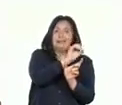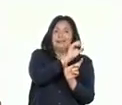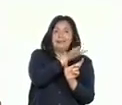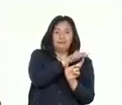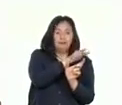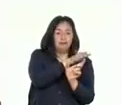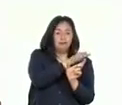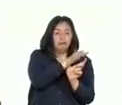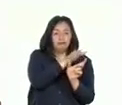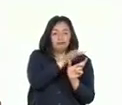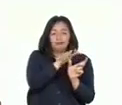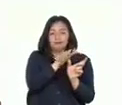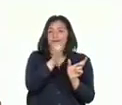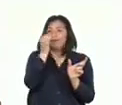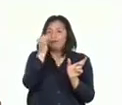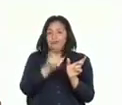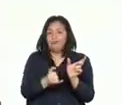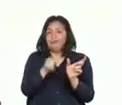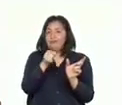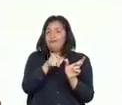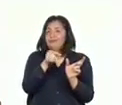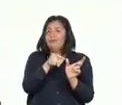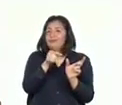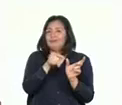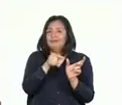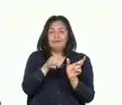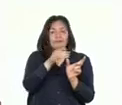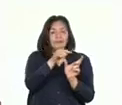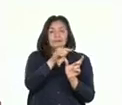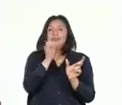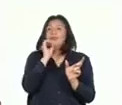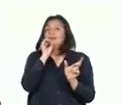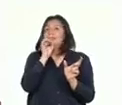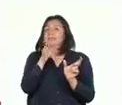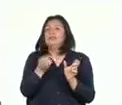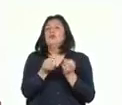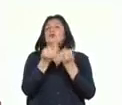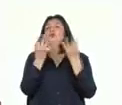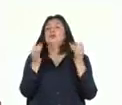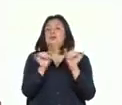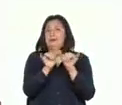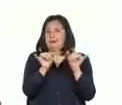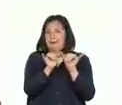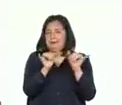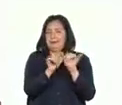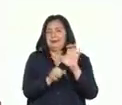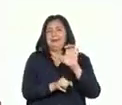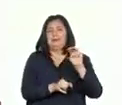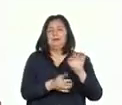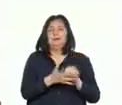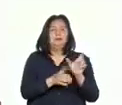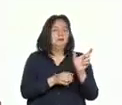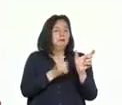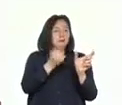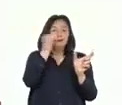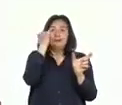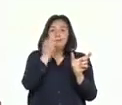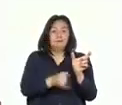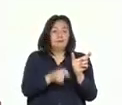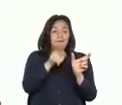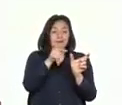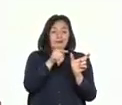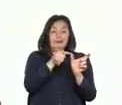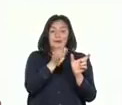que coincida con el otro extremo del objeto nos indicará la medida en centímetros. Si el extremo final de un